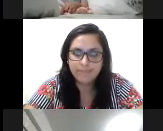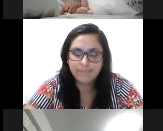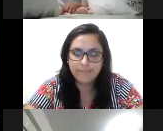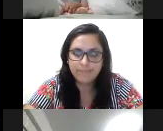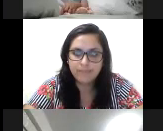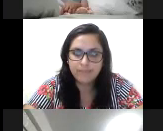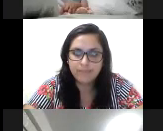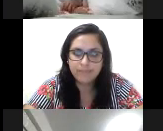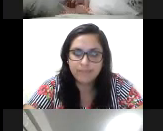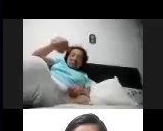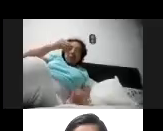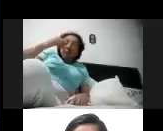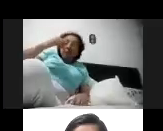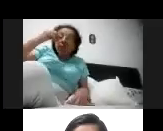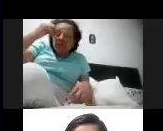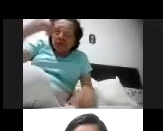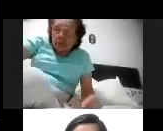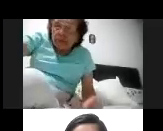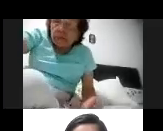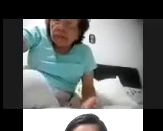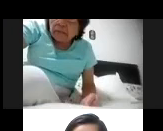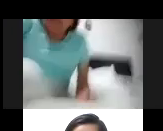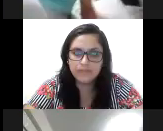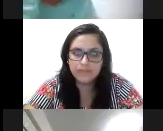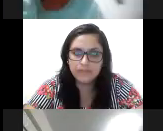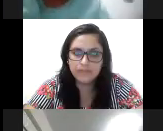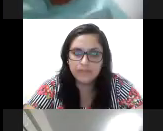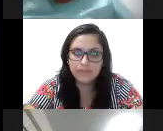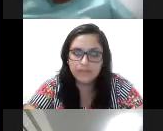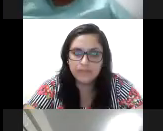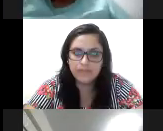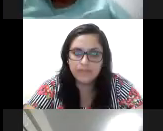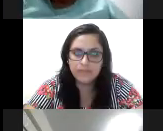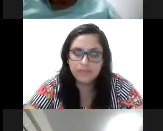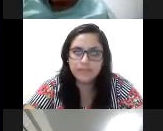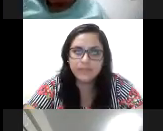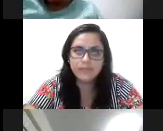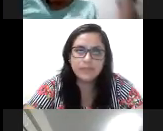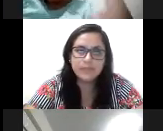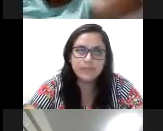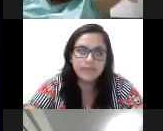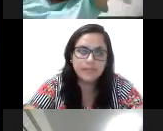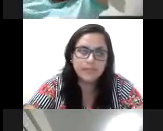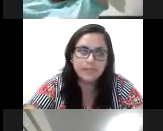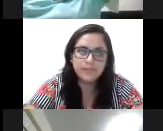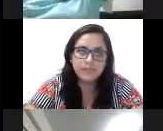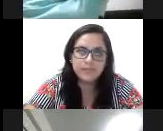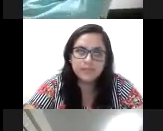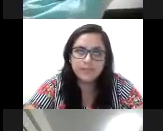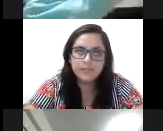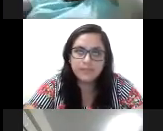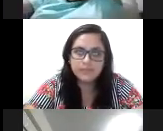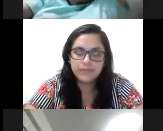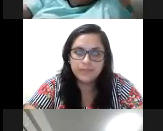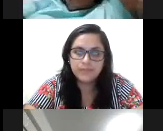que es el área en el cual se va a llevar a cabo la parte de la rehabilitación integral. Consideramos que es fundamental el trabajo